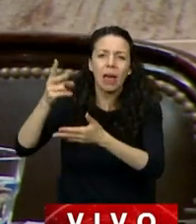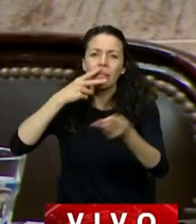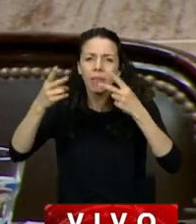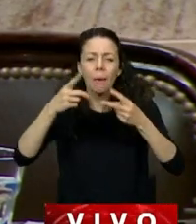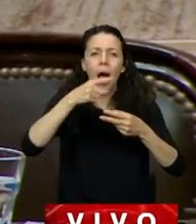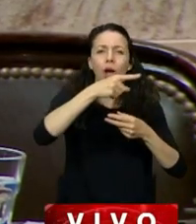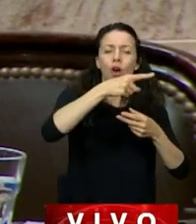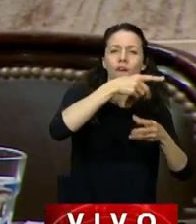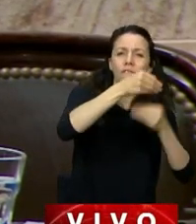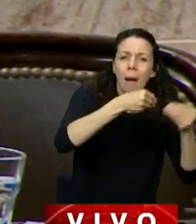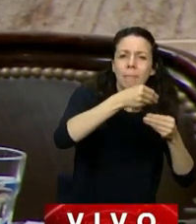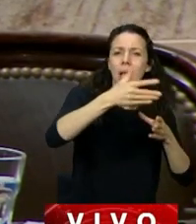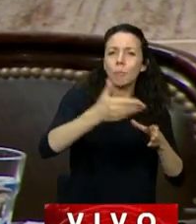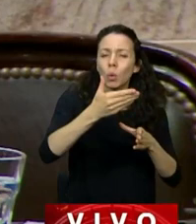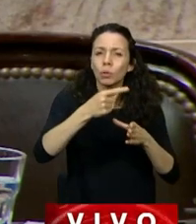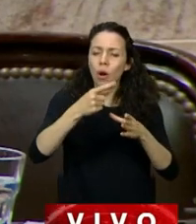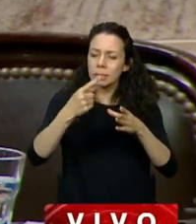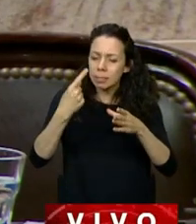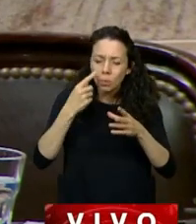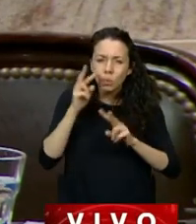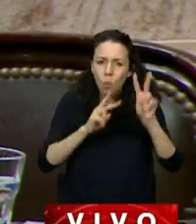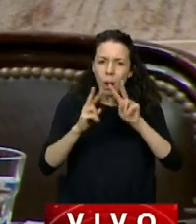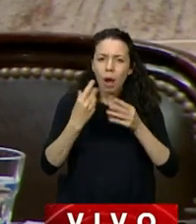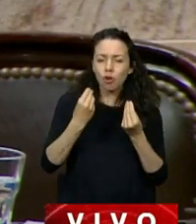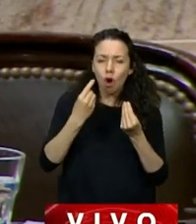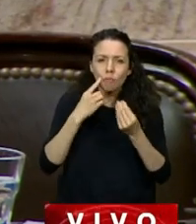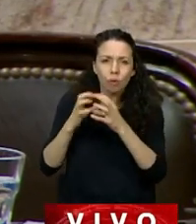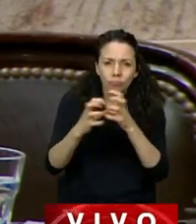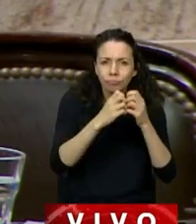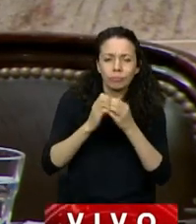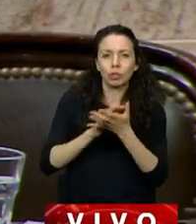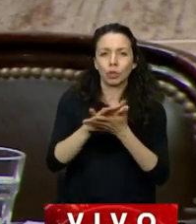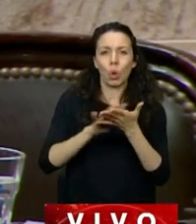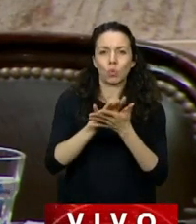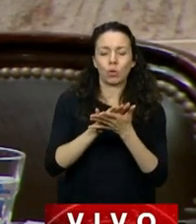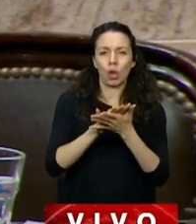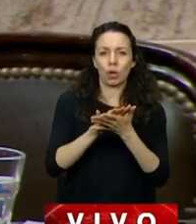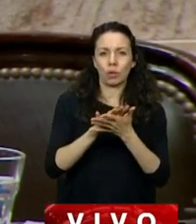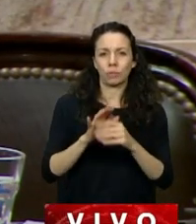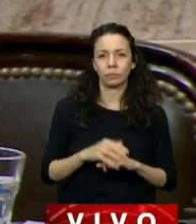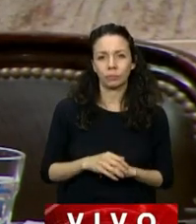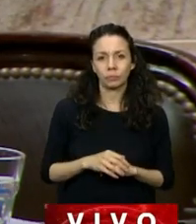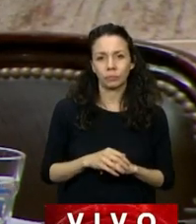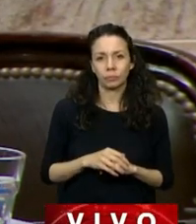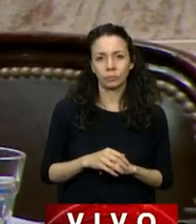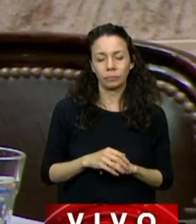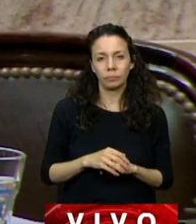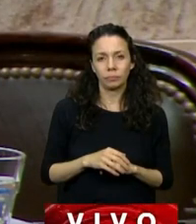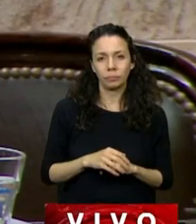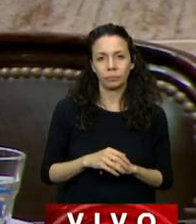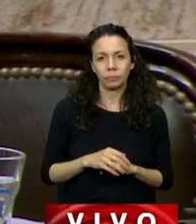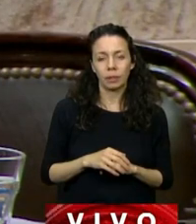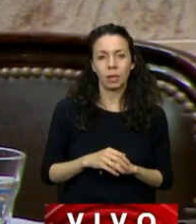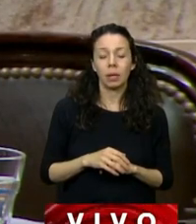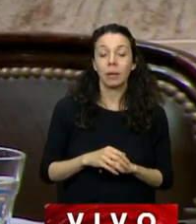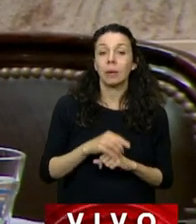esta situación con los dirigentes tabacalero también de todas las provincias pero para mitigar